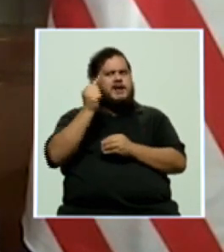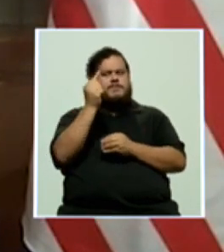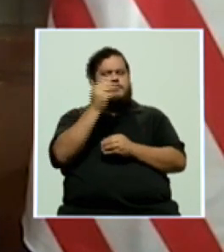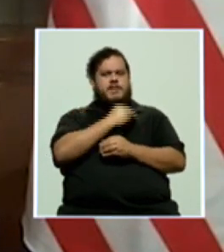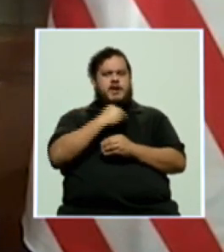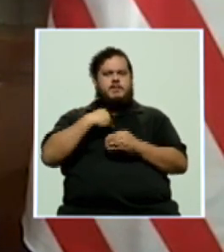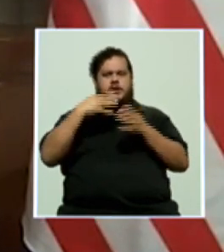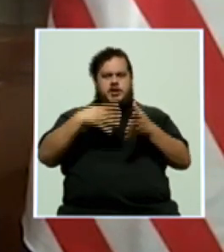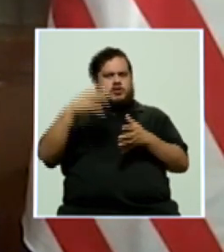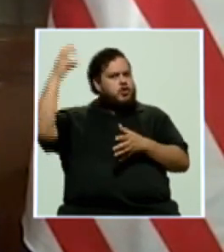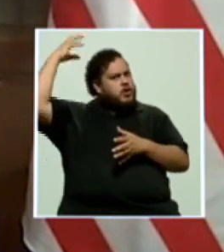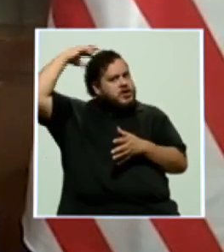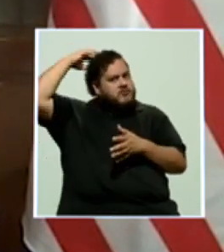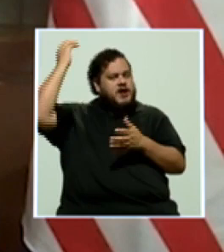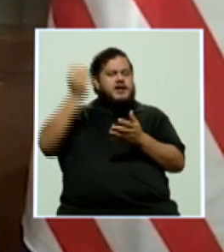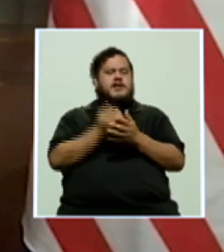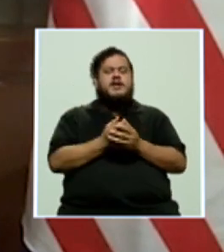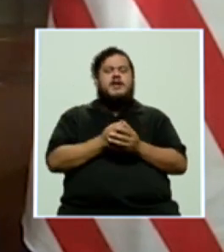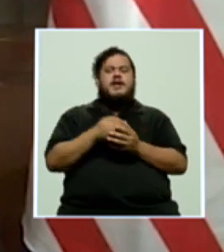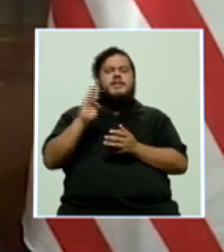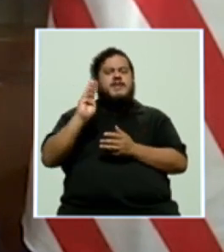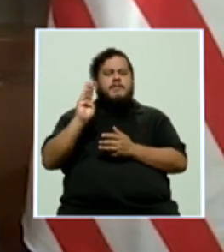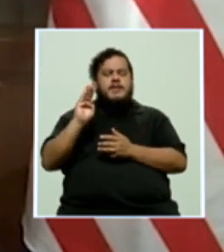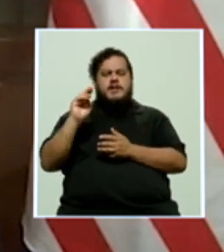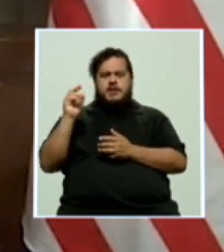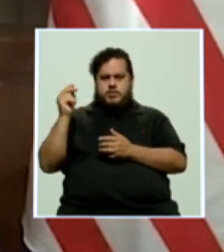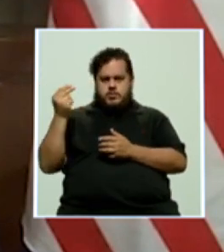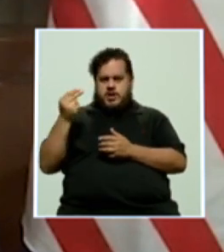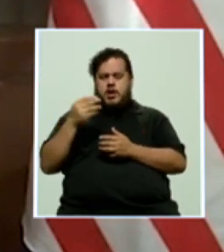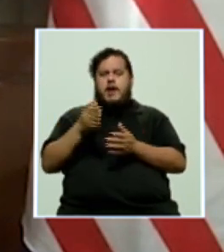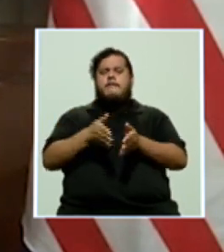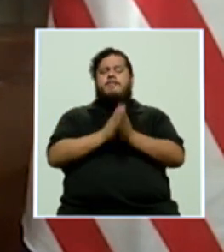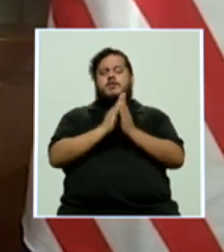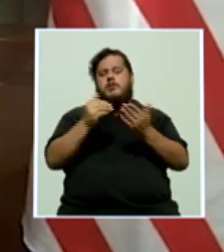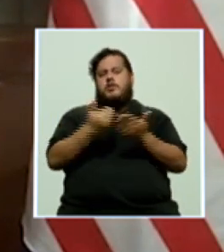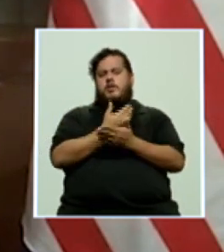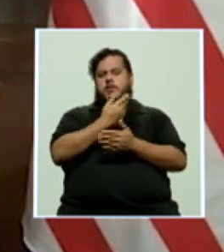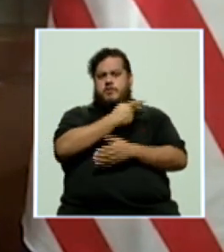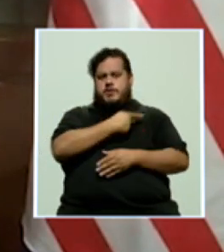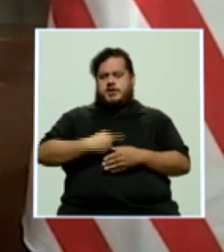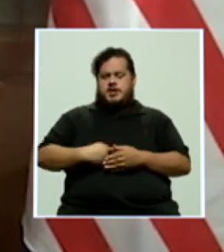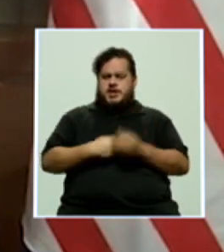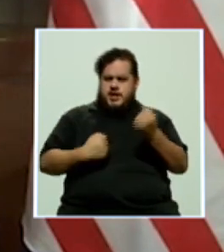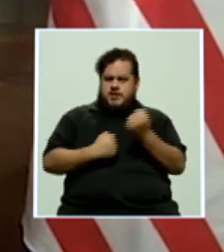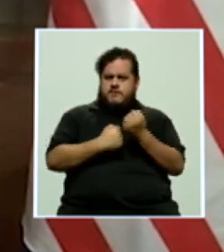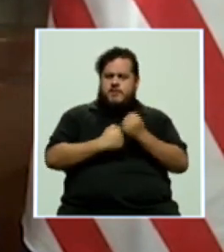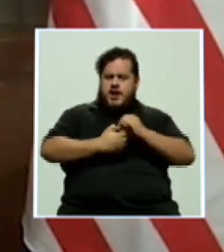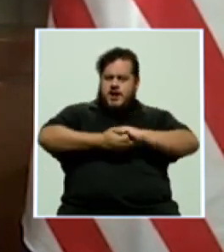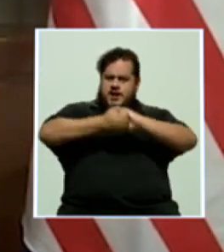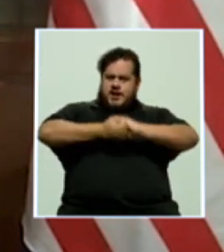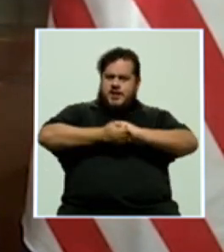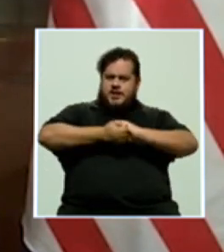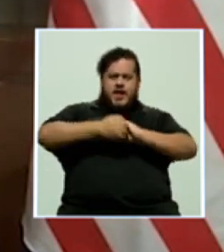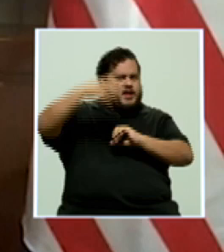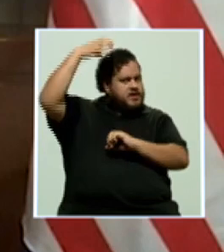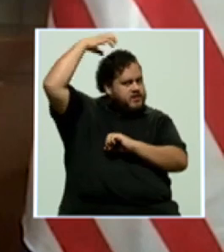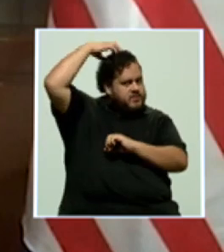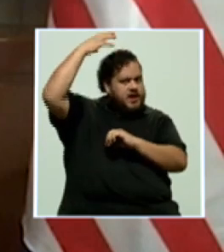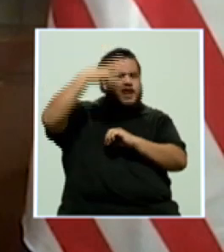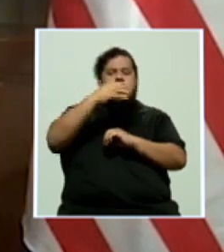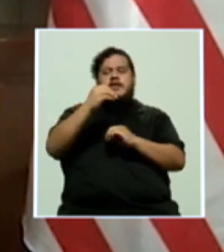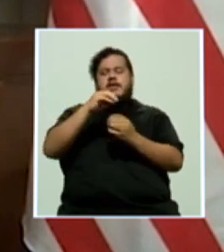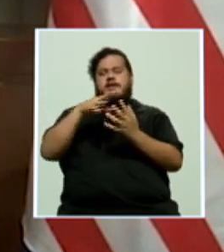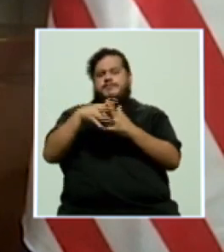ministro israelí Benjamin Netanyahu pidió al nuevo presidente reforzar la alianza entre Israel y Estados Unidos